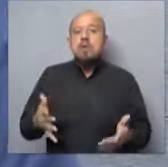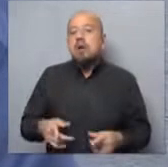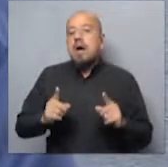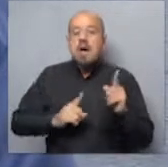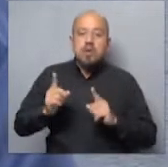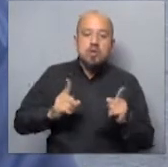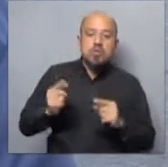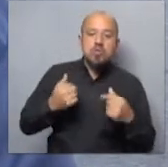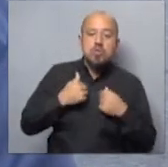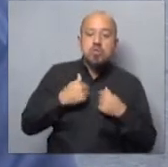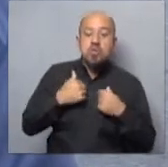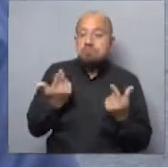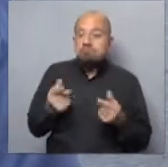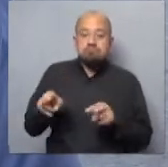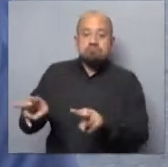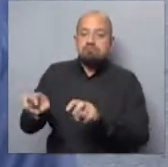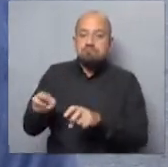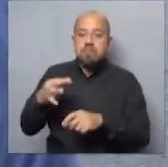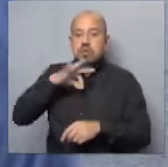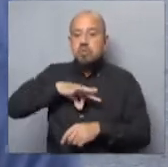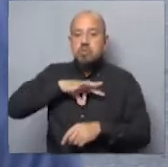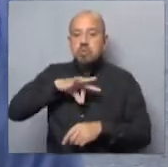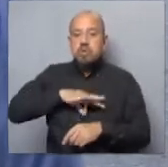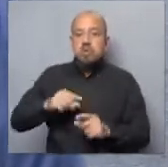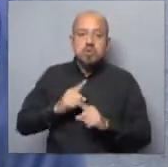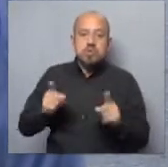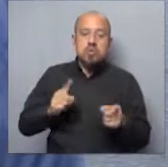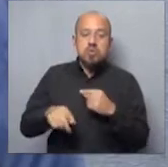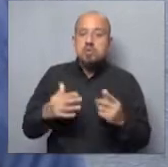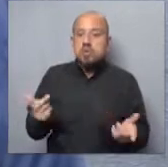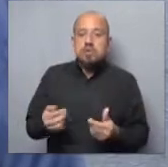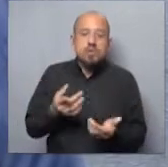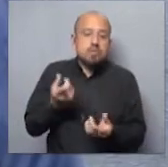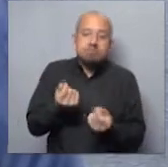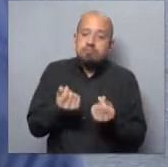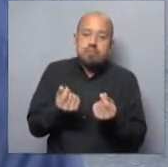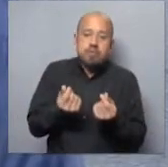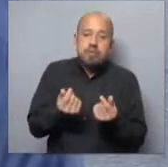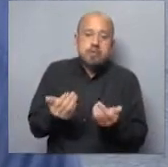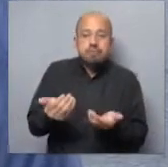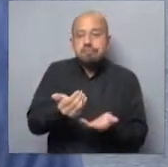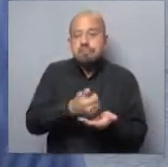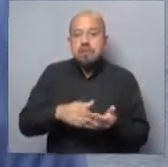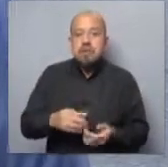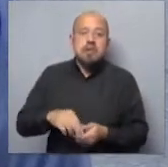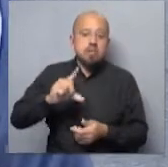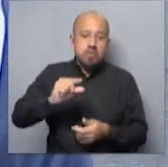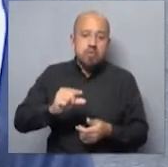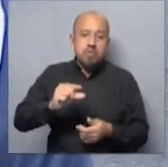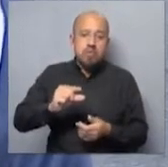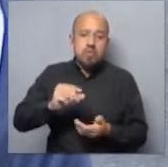porque nosotros no cobramos, no tenemos sueldo, esa propina puramente, y cada vez están dando menos propina,